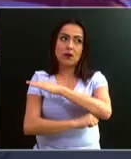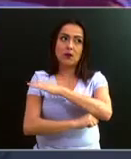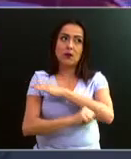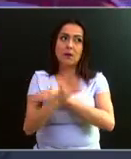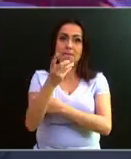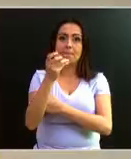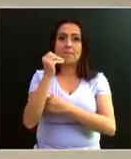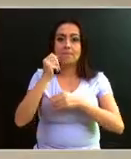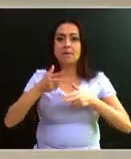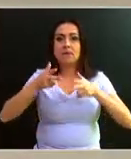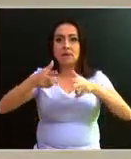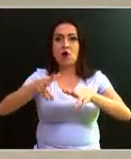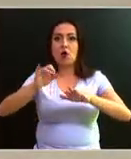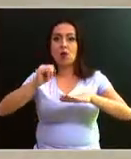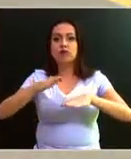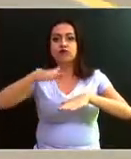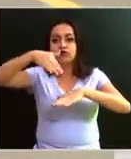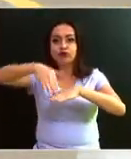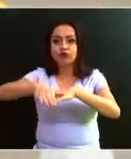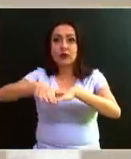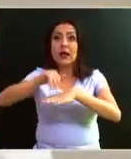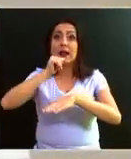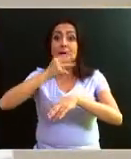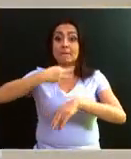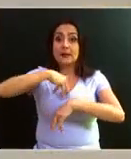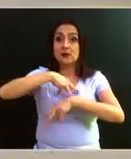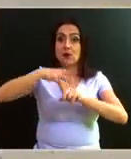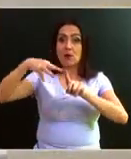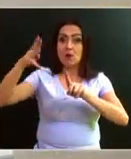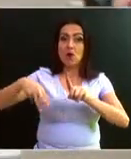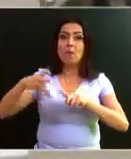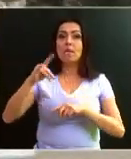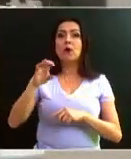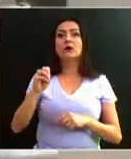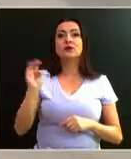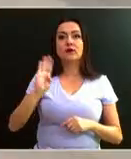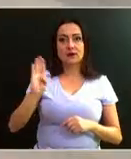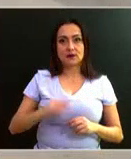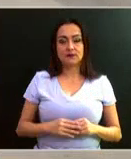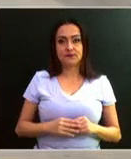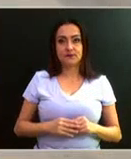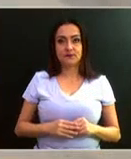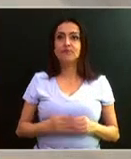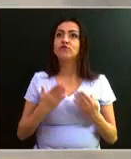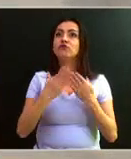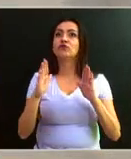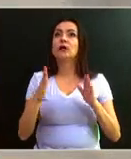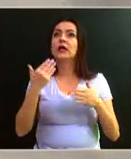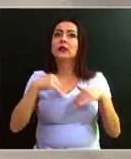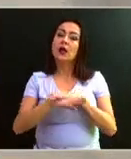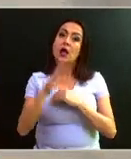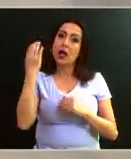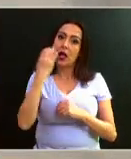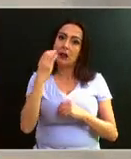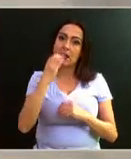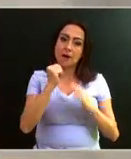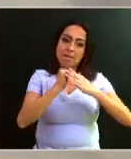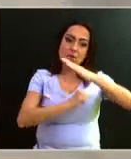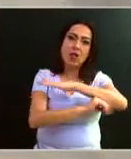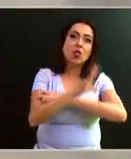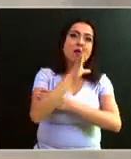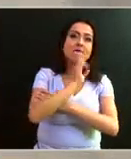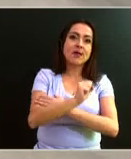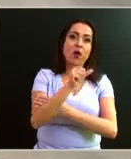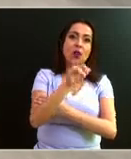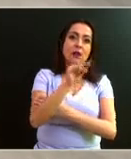Bailey. El ministro de Obras Públicas y Transporte, Mauricio Batalla, habilitó la entrada a Cartago por el puente viejo en La